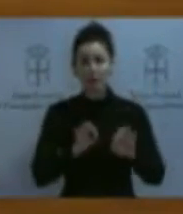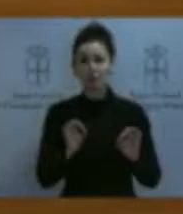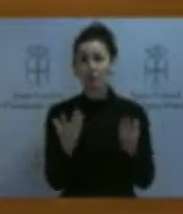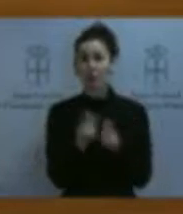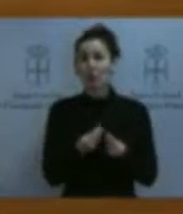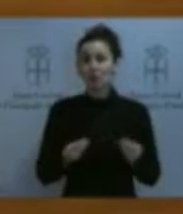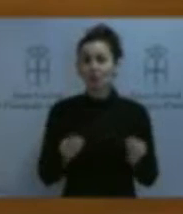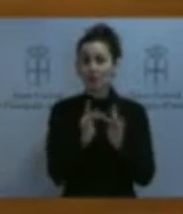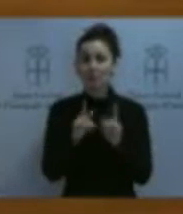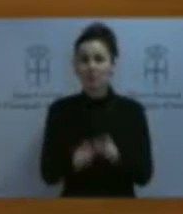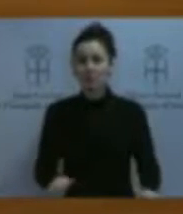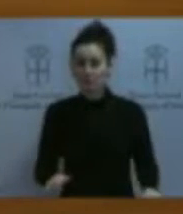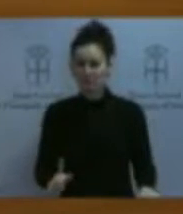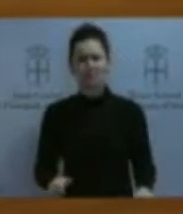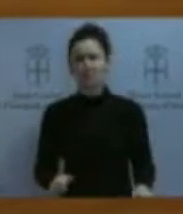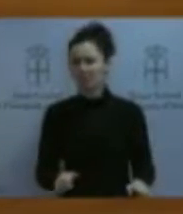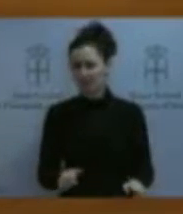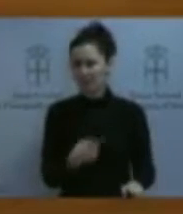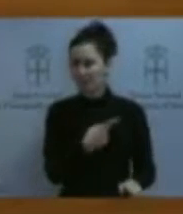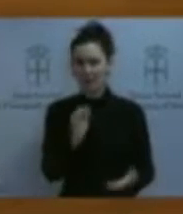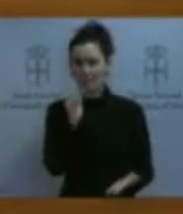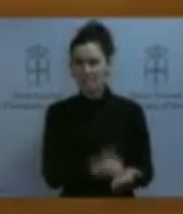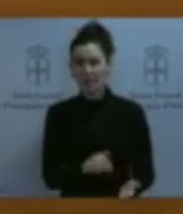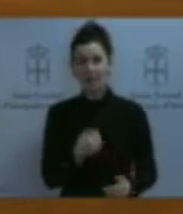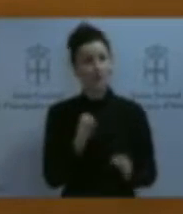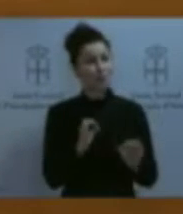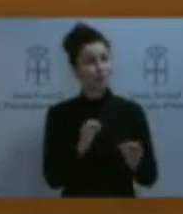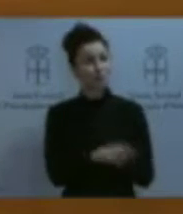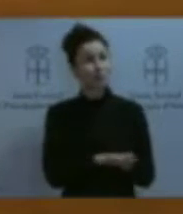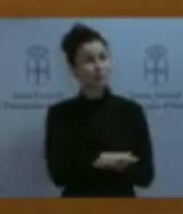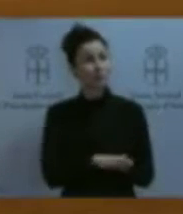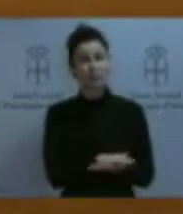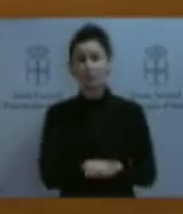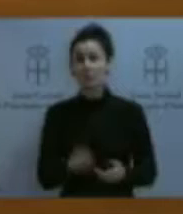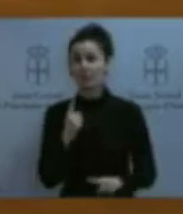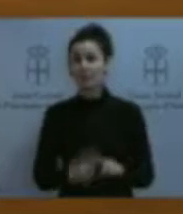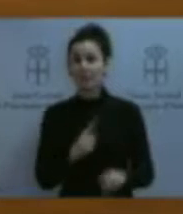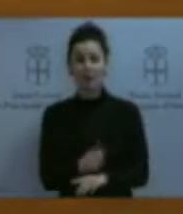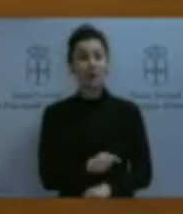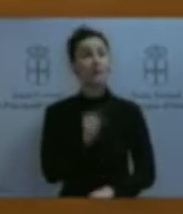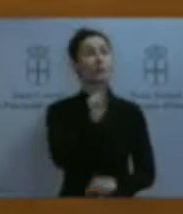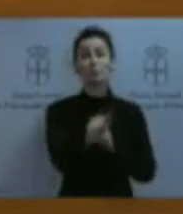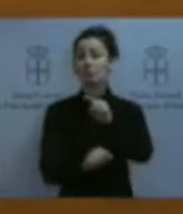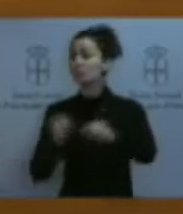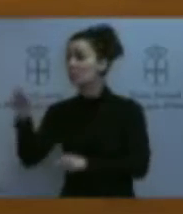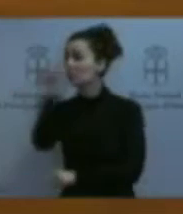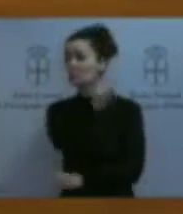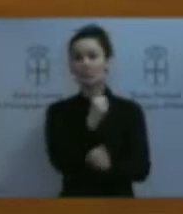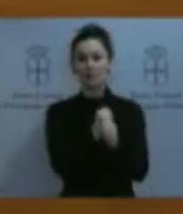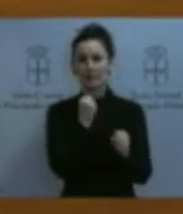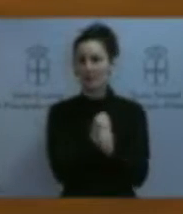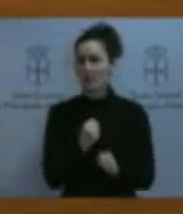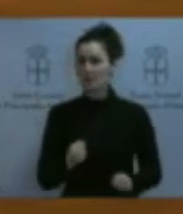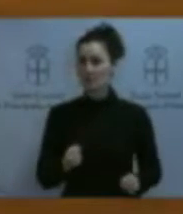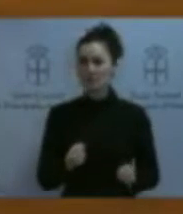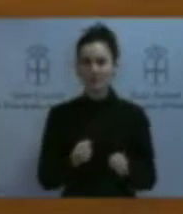casi media hora para repartirse los puestos de los partidos políticos. Yo creo que refleja bastante lo que fue la